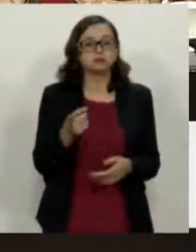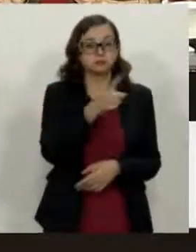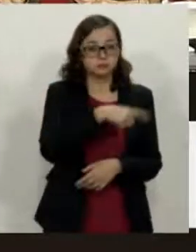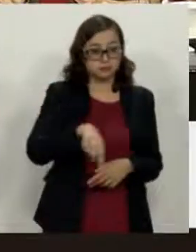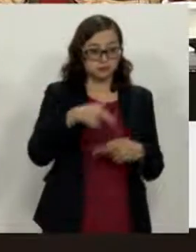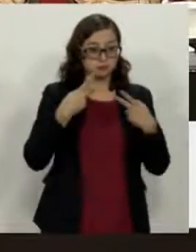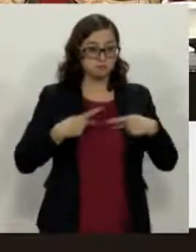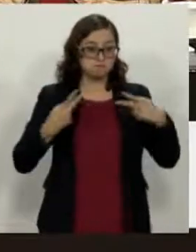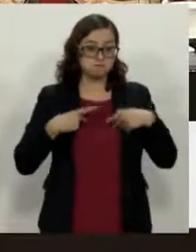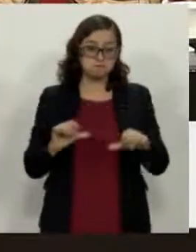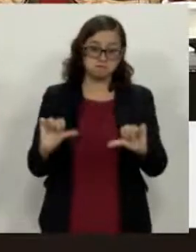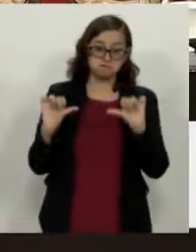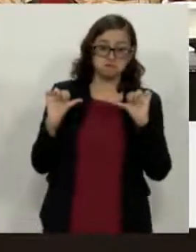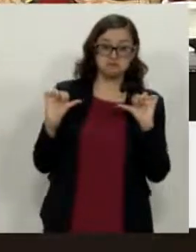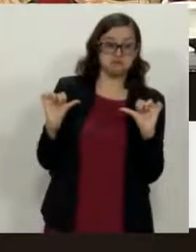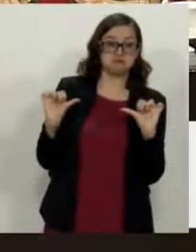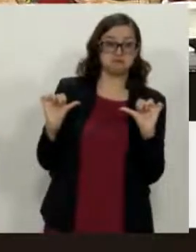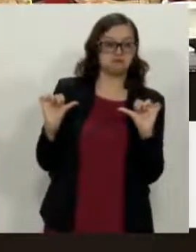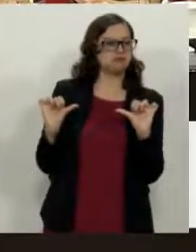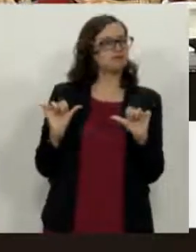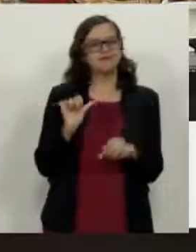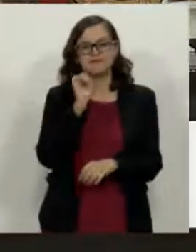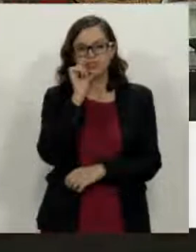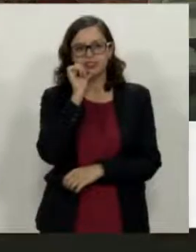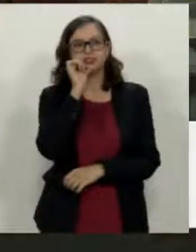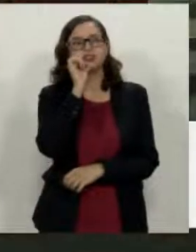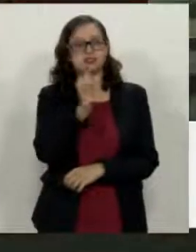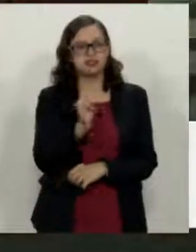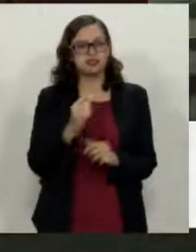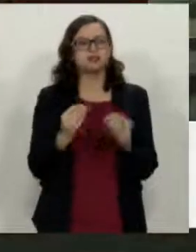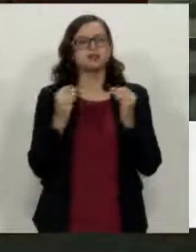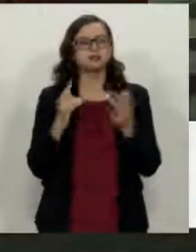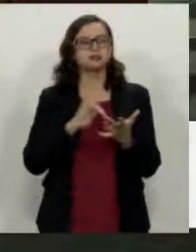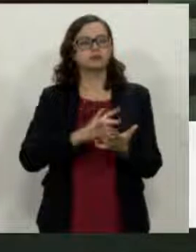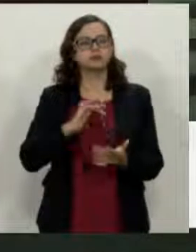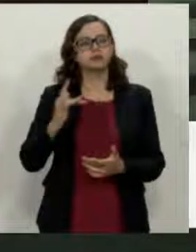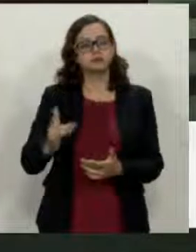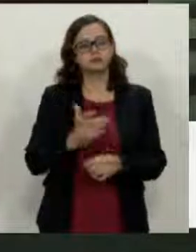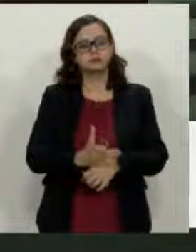justicia. Muchas gracias, compañeros. Es cuanto, presidenta.